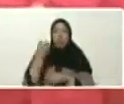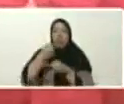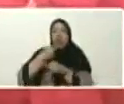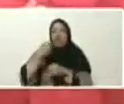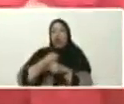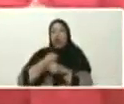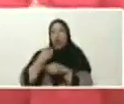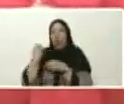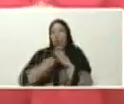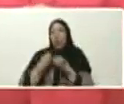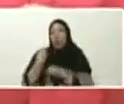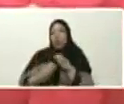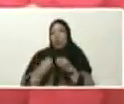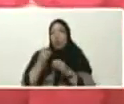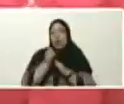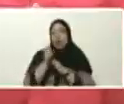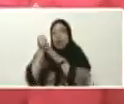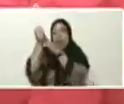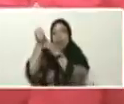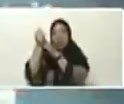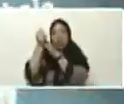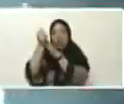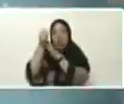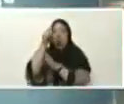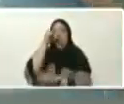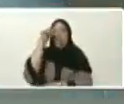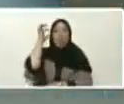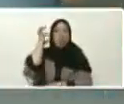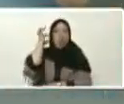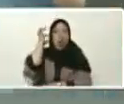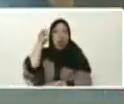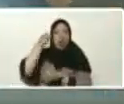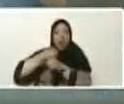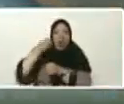trabajo para los líderes y las lideresas.